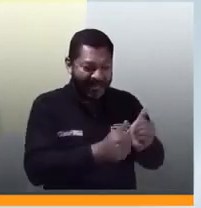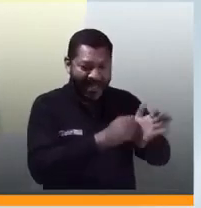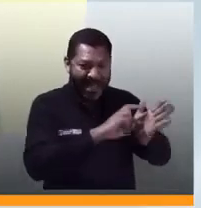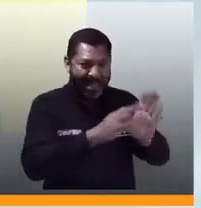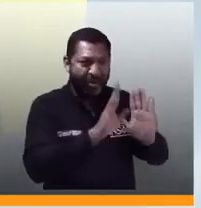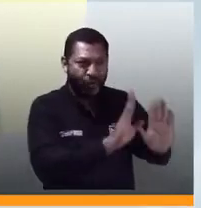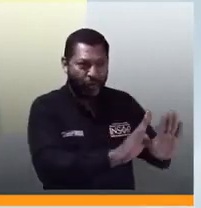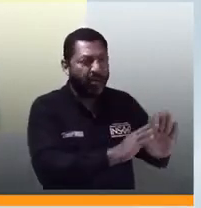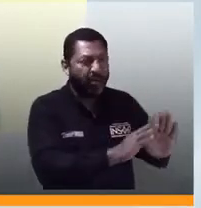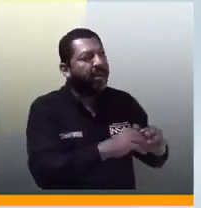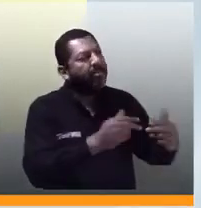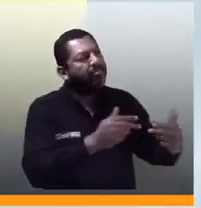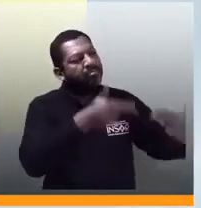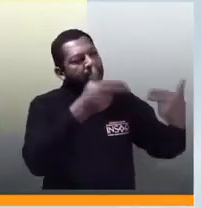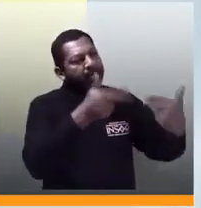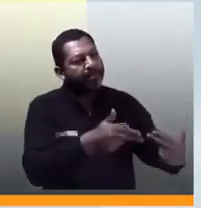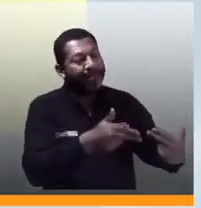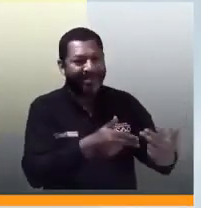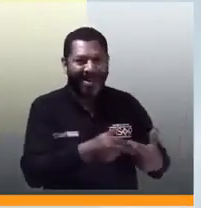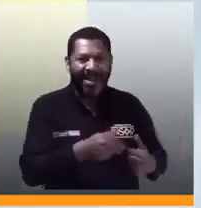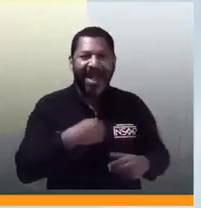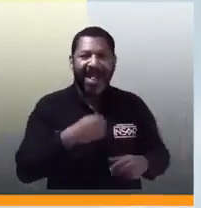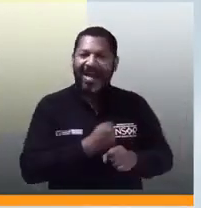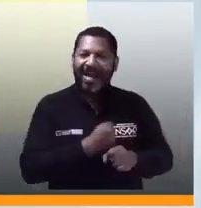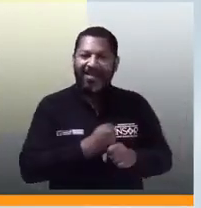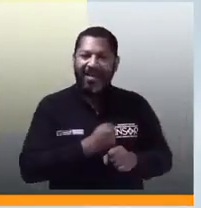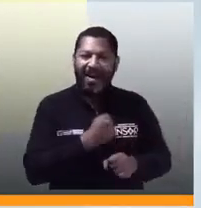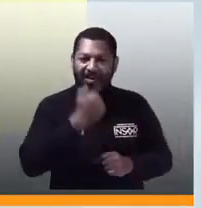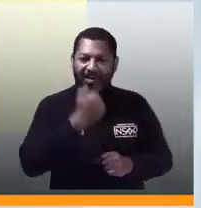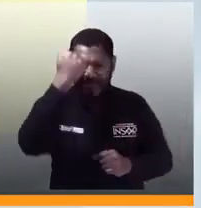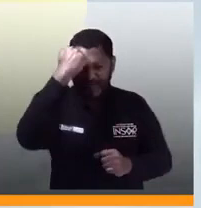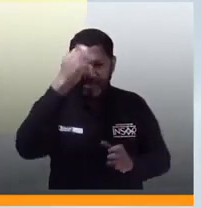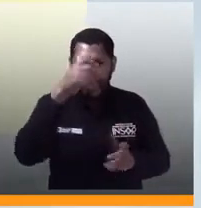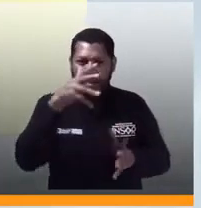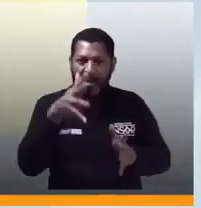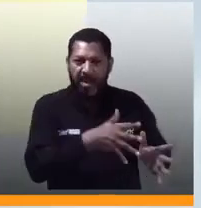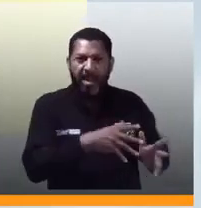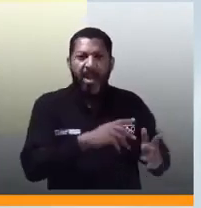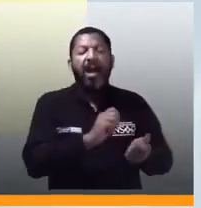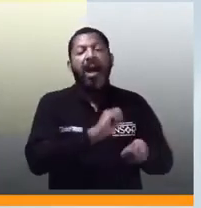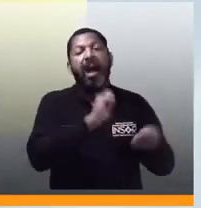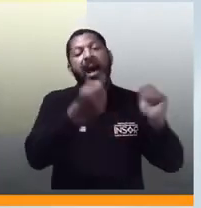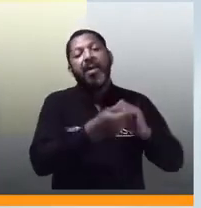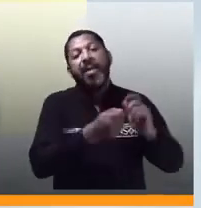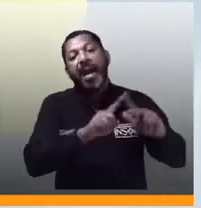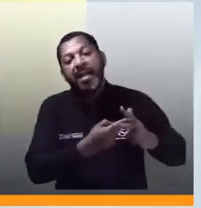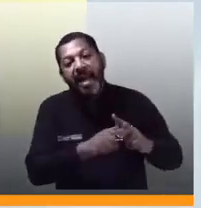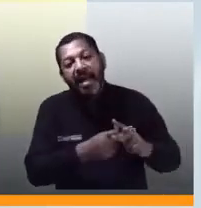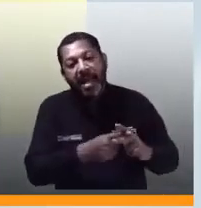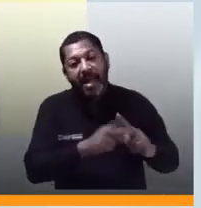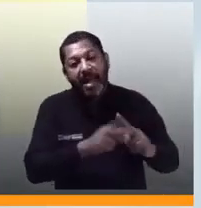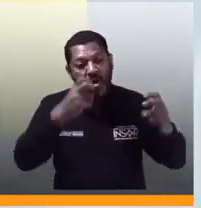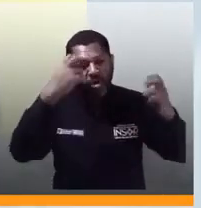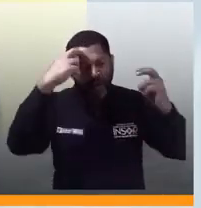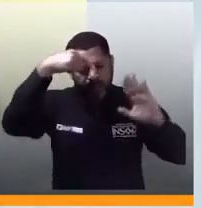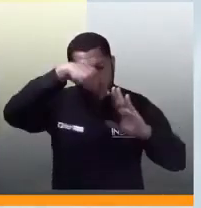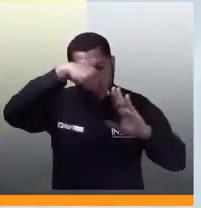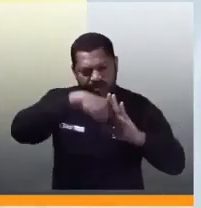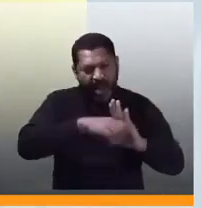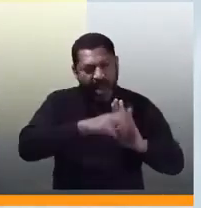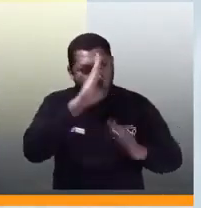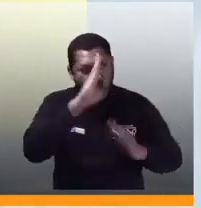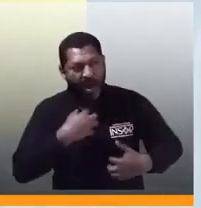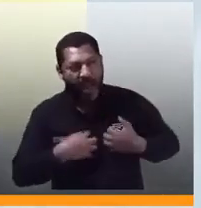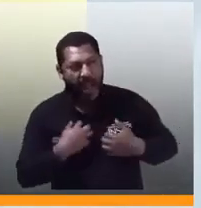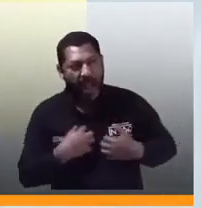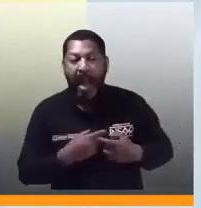tecnología, vamos a cambiar ese trabajo por talleres, profundización del conocimiento, resolución de dudas,